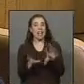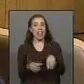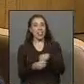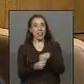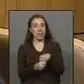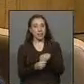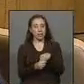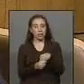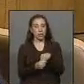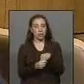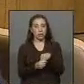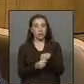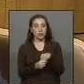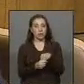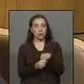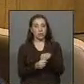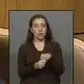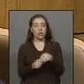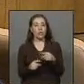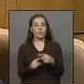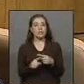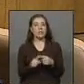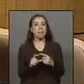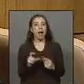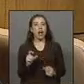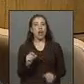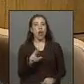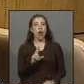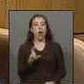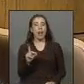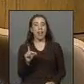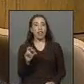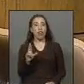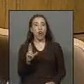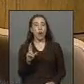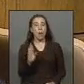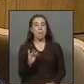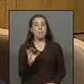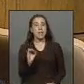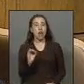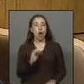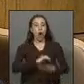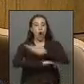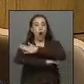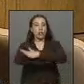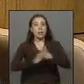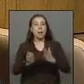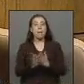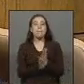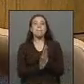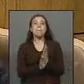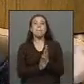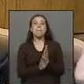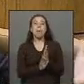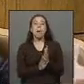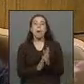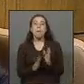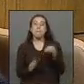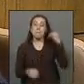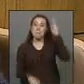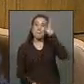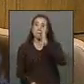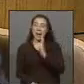parte de un corredor bioceánico que va a partir en Porto Alegre, Brasil, y va a